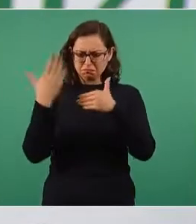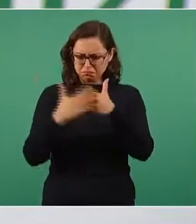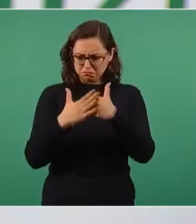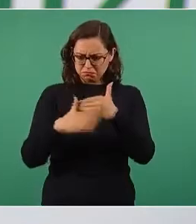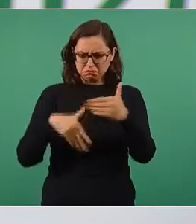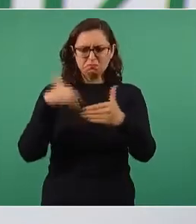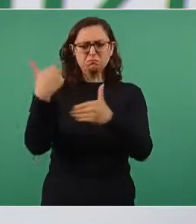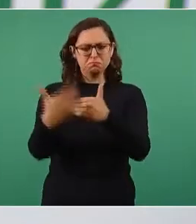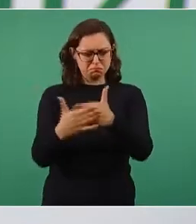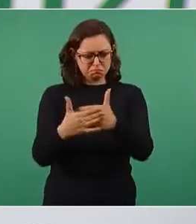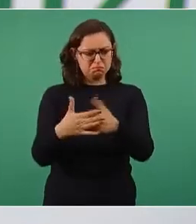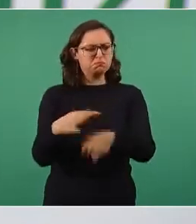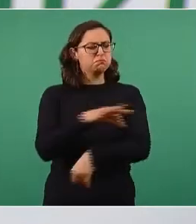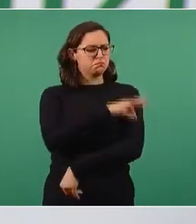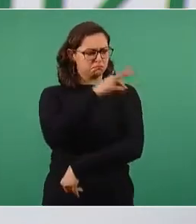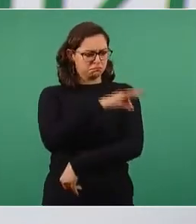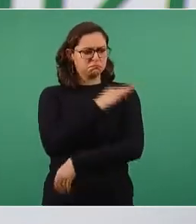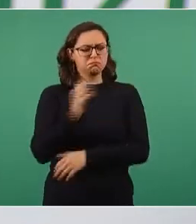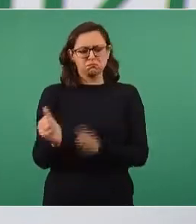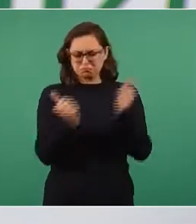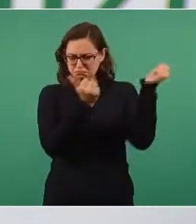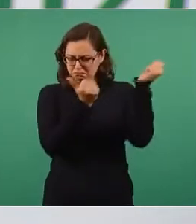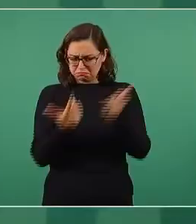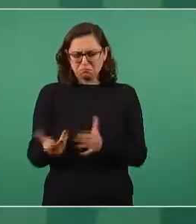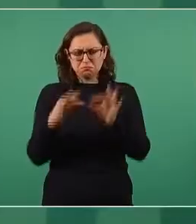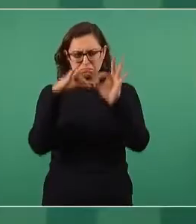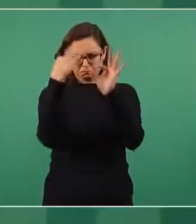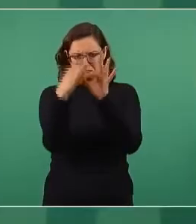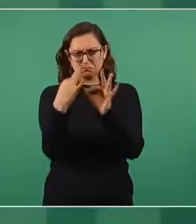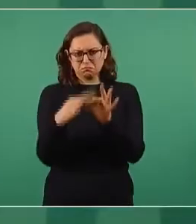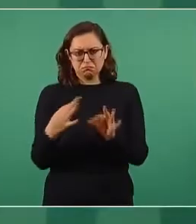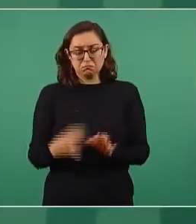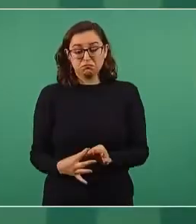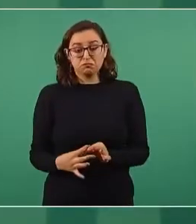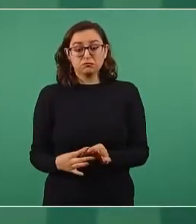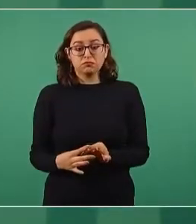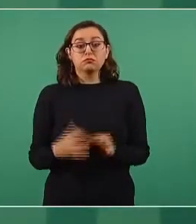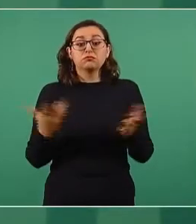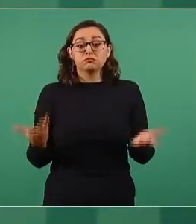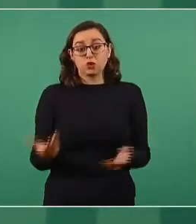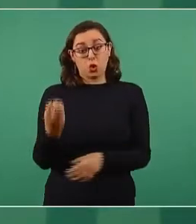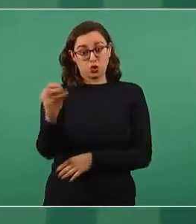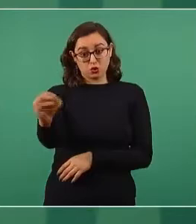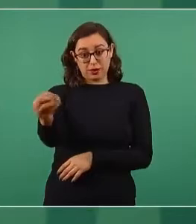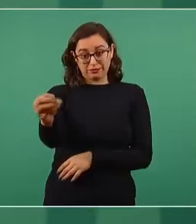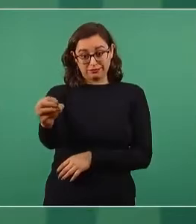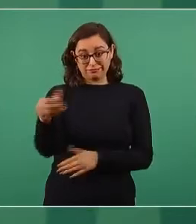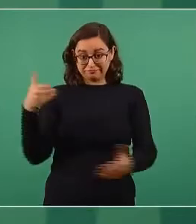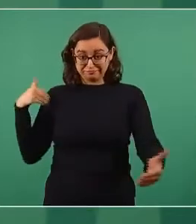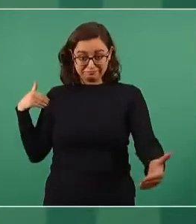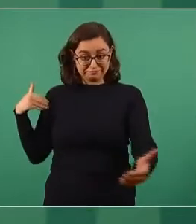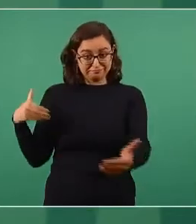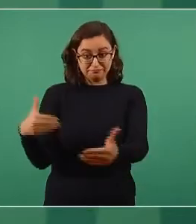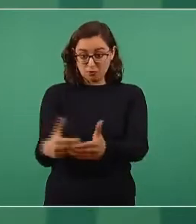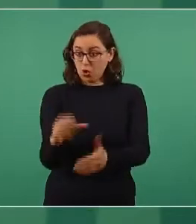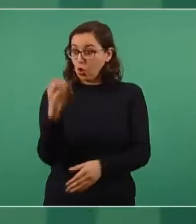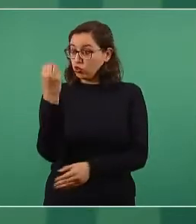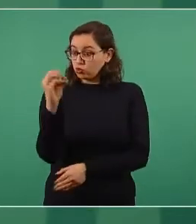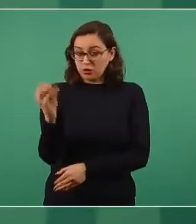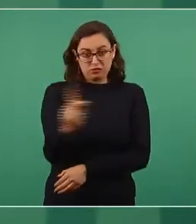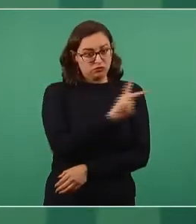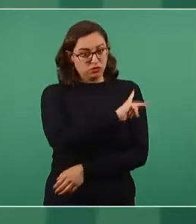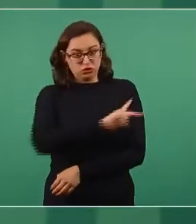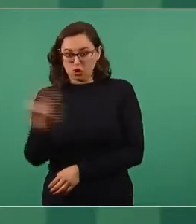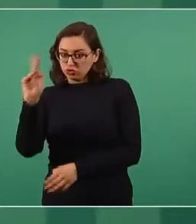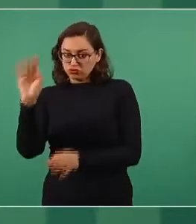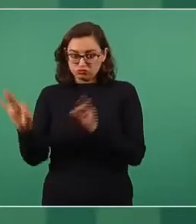dosis necesarias para terminar en la fecha que el presidente nos puso, que es los primeros días de octubre, que esté terminado toda la